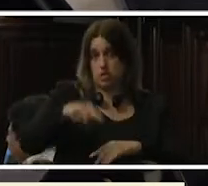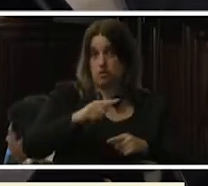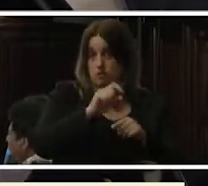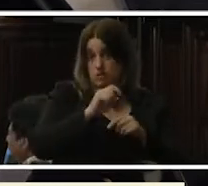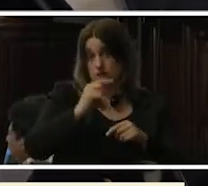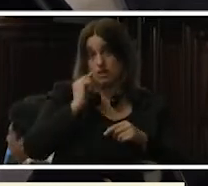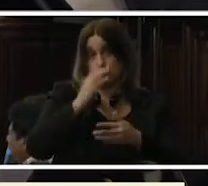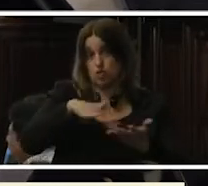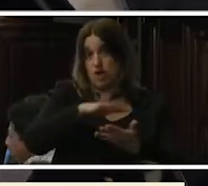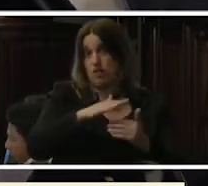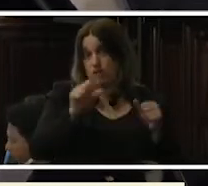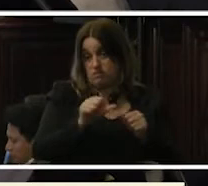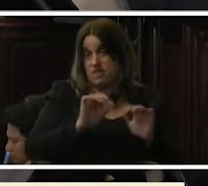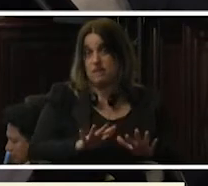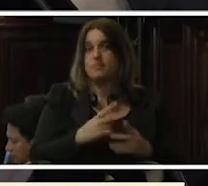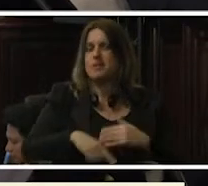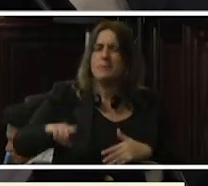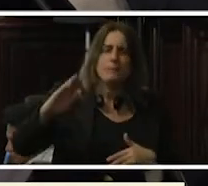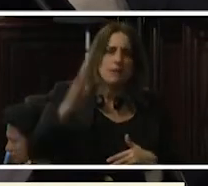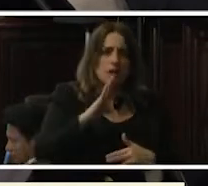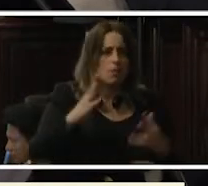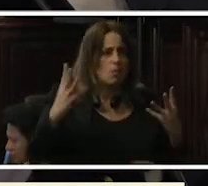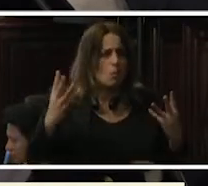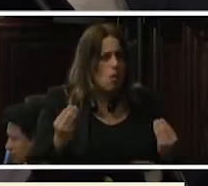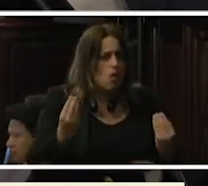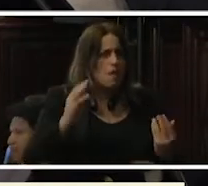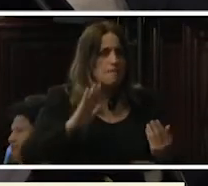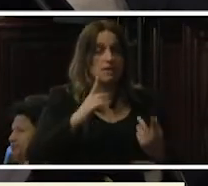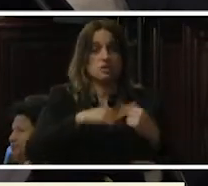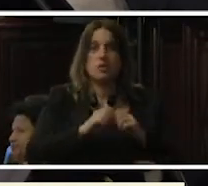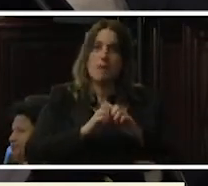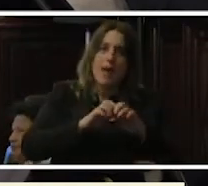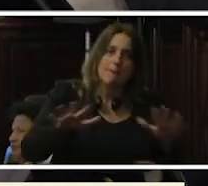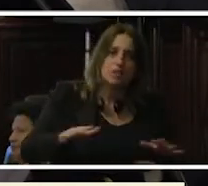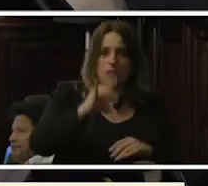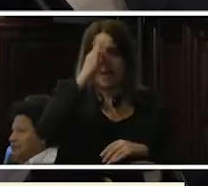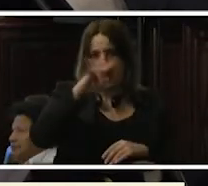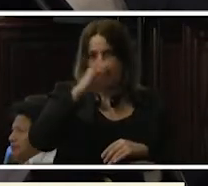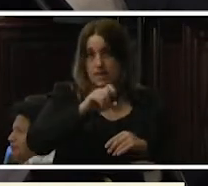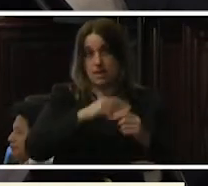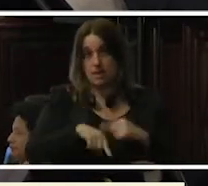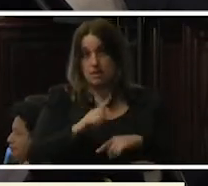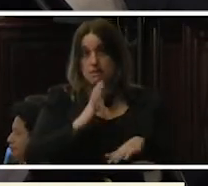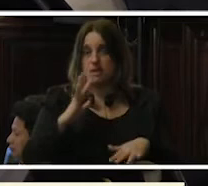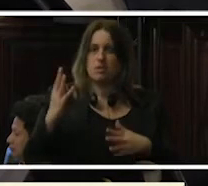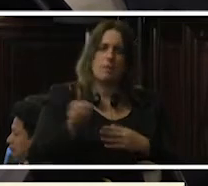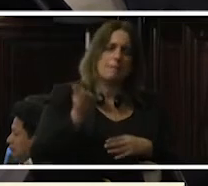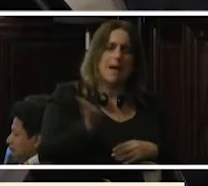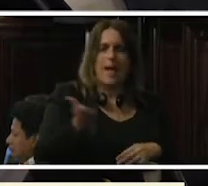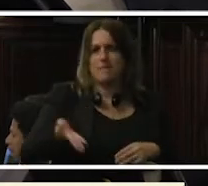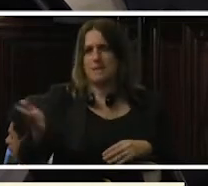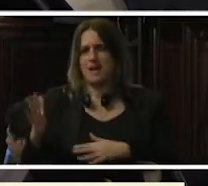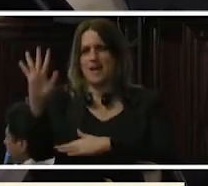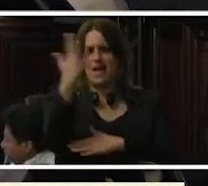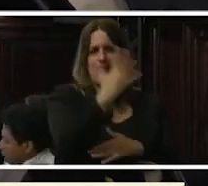aislados. Las amenazas son múltiples, especialmente la expansión de la ganadería extensiva implica deforestaciones masivas en la